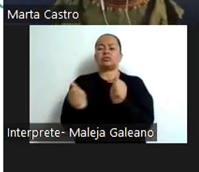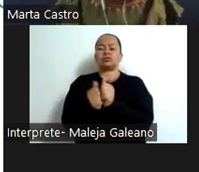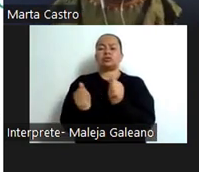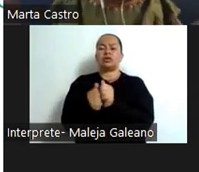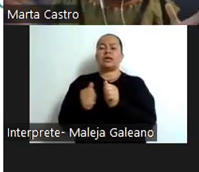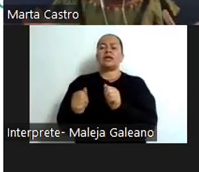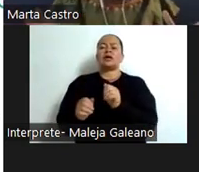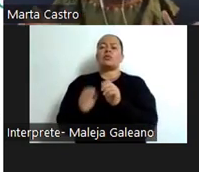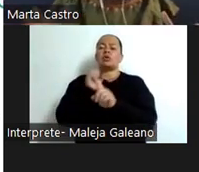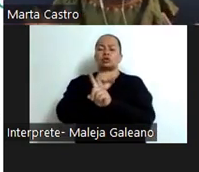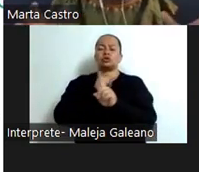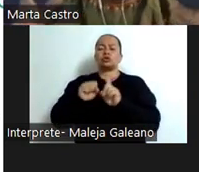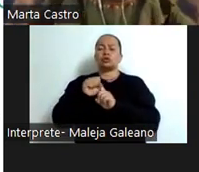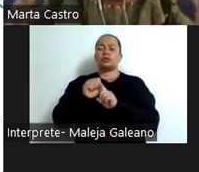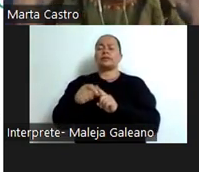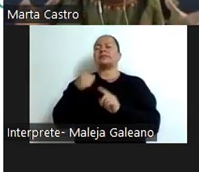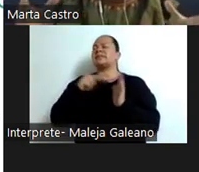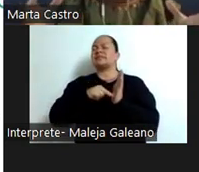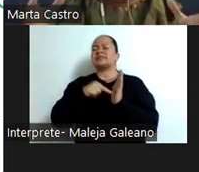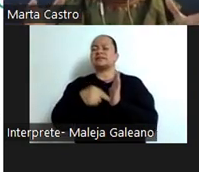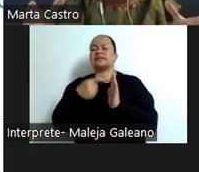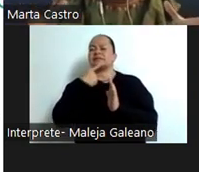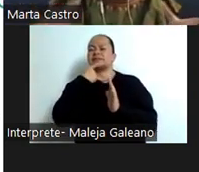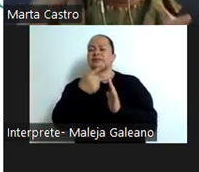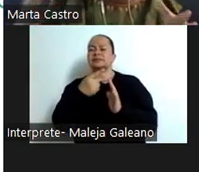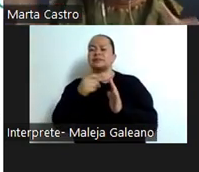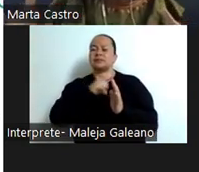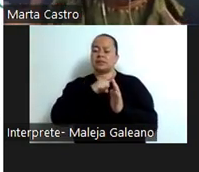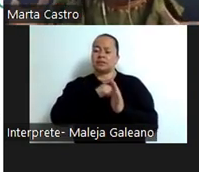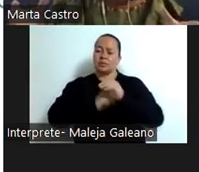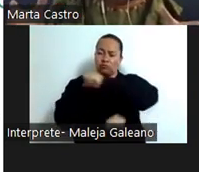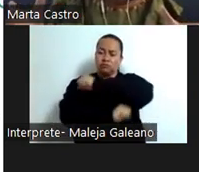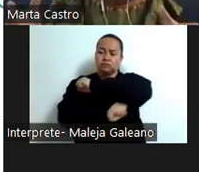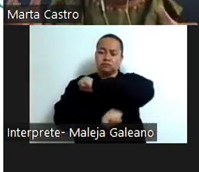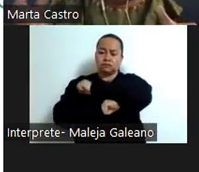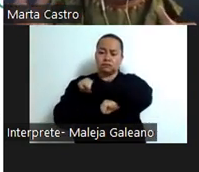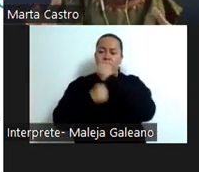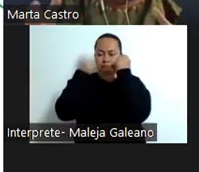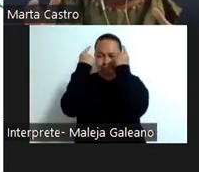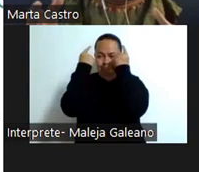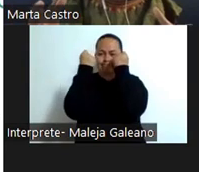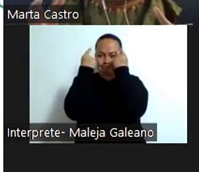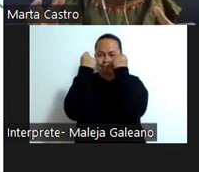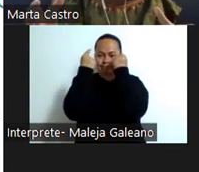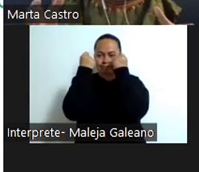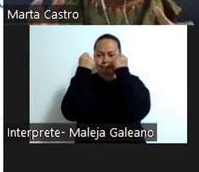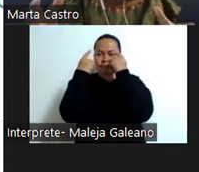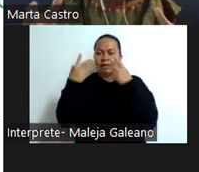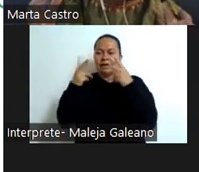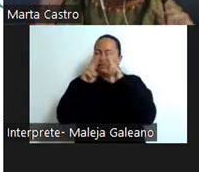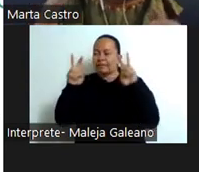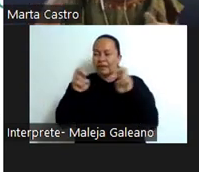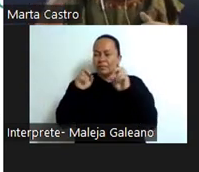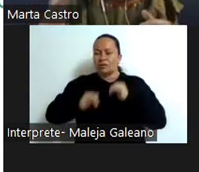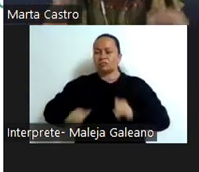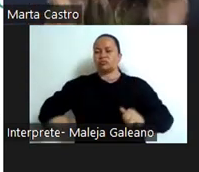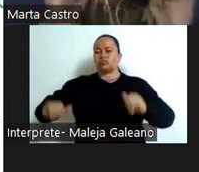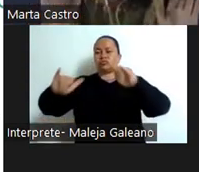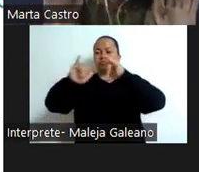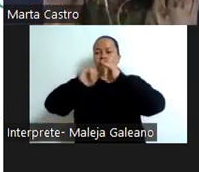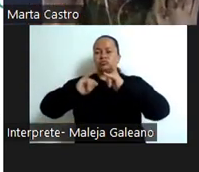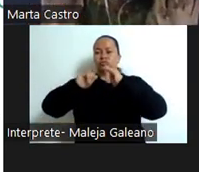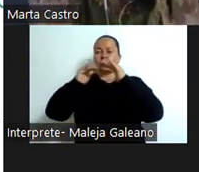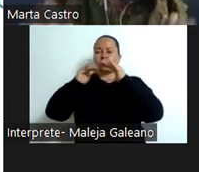decir aquí la corte nos está diciendo tenemos fundamentos entendemos que es un tema que ataña la igualdad de género pero